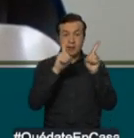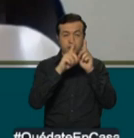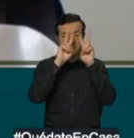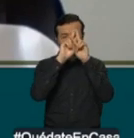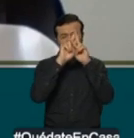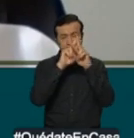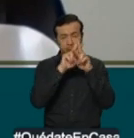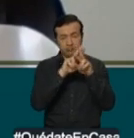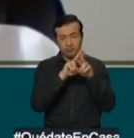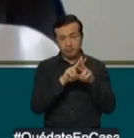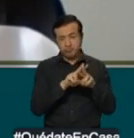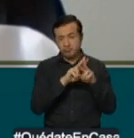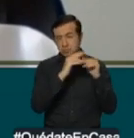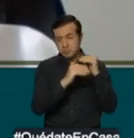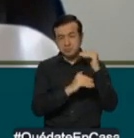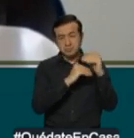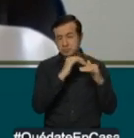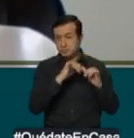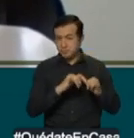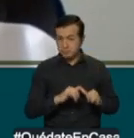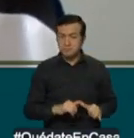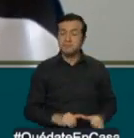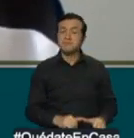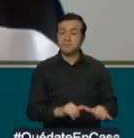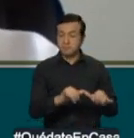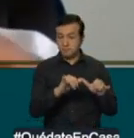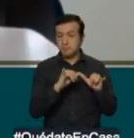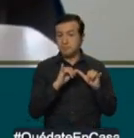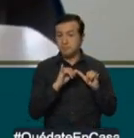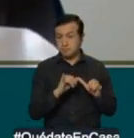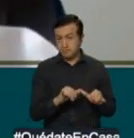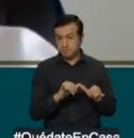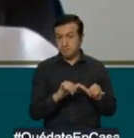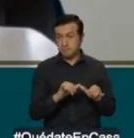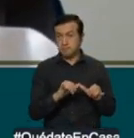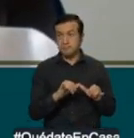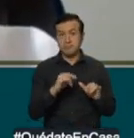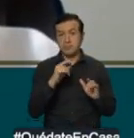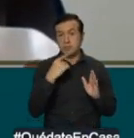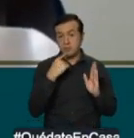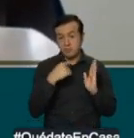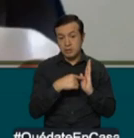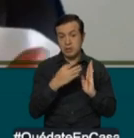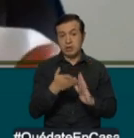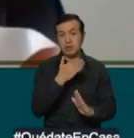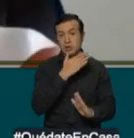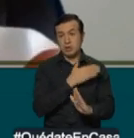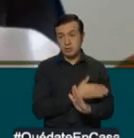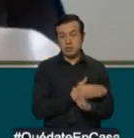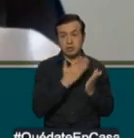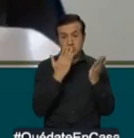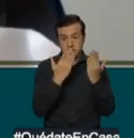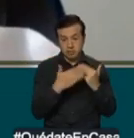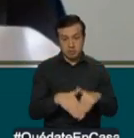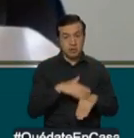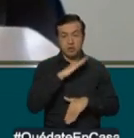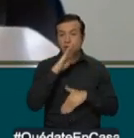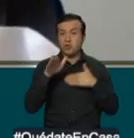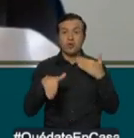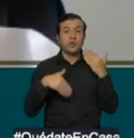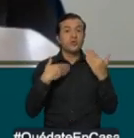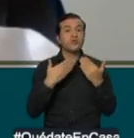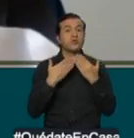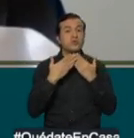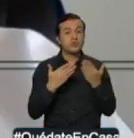seguido realizándose como les explica anteriormente se movilizó a todos los